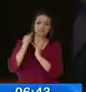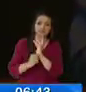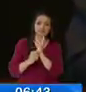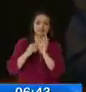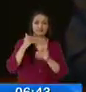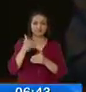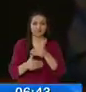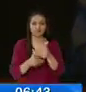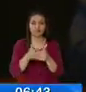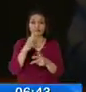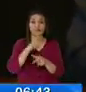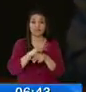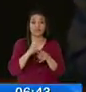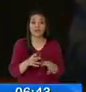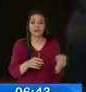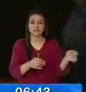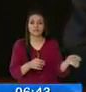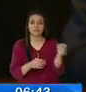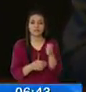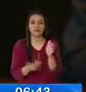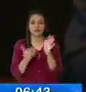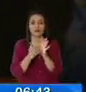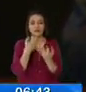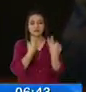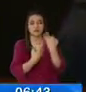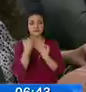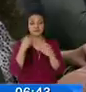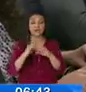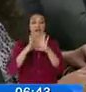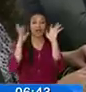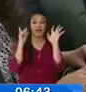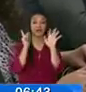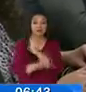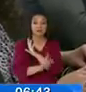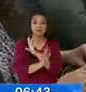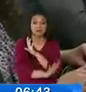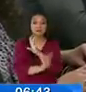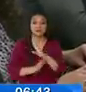fiscal acuda nuevamente para aclarar estas denuncias. Informo Javier Gallo.